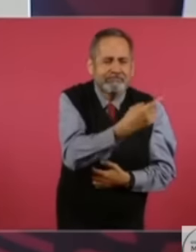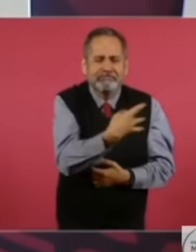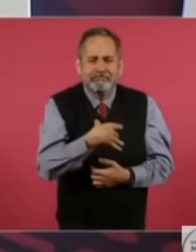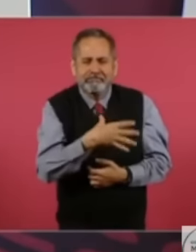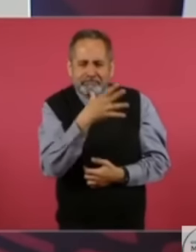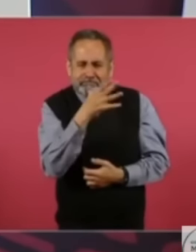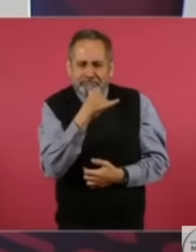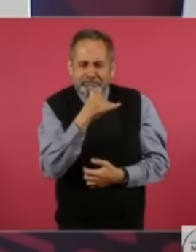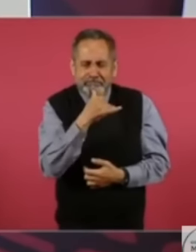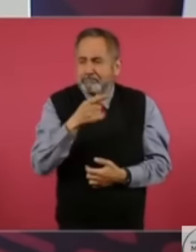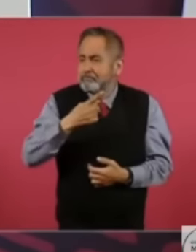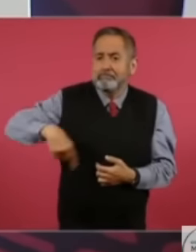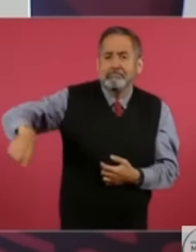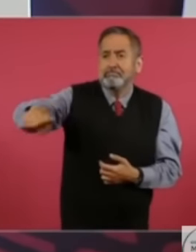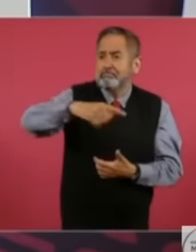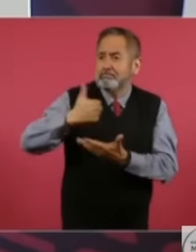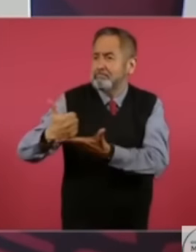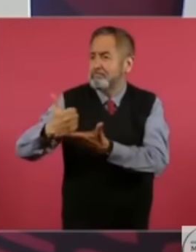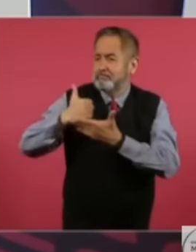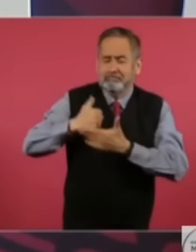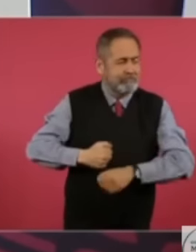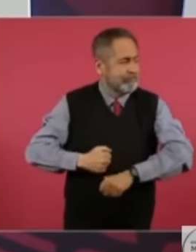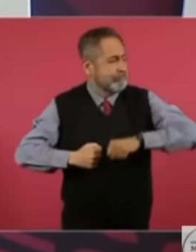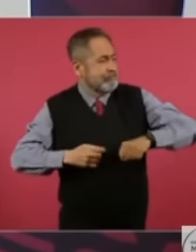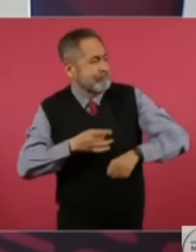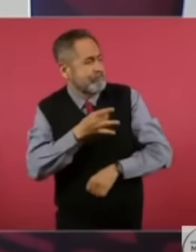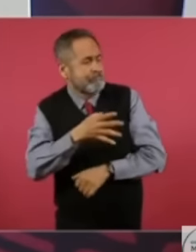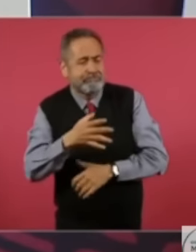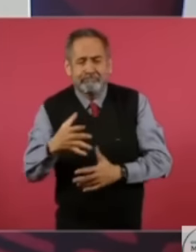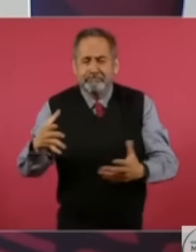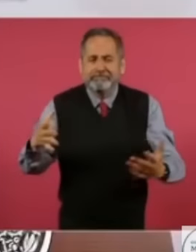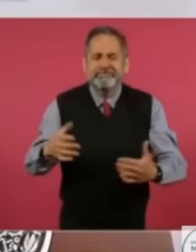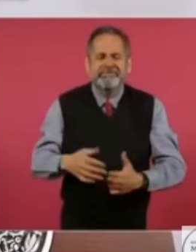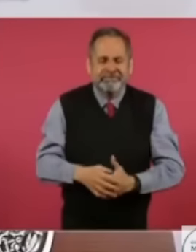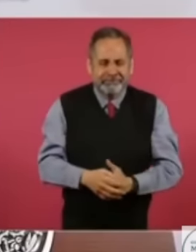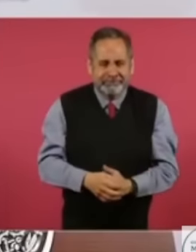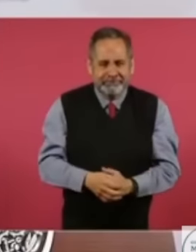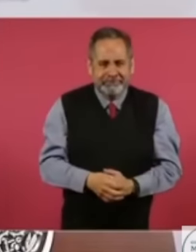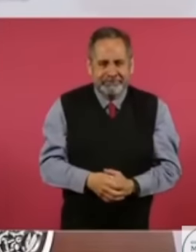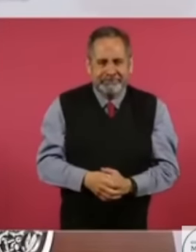las noticias más importantes de la 4T. Saludos y bendiciones a todos.